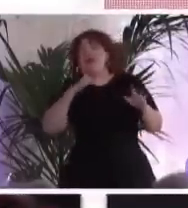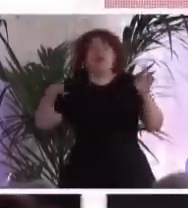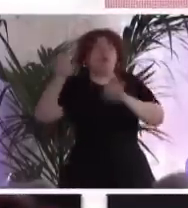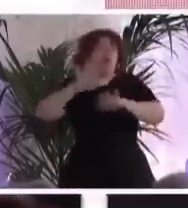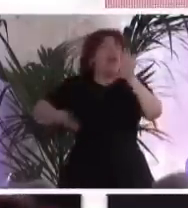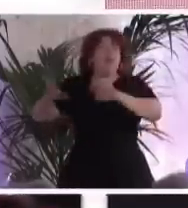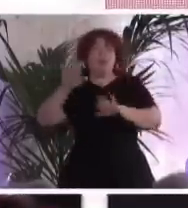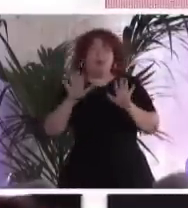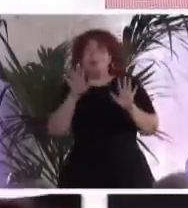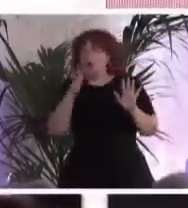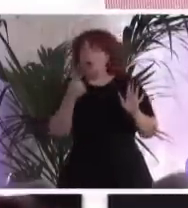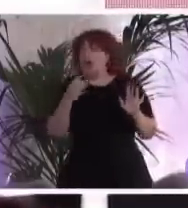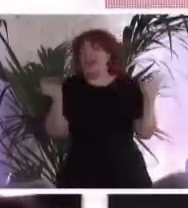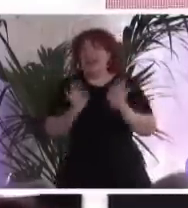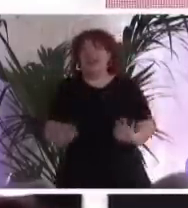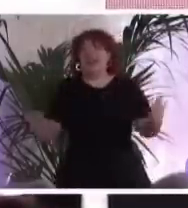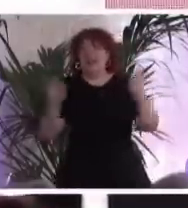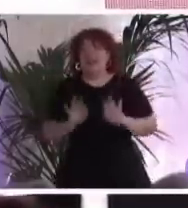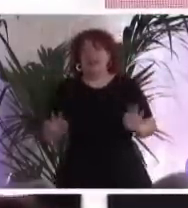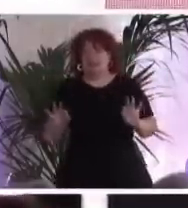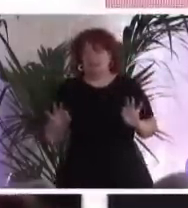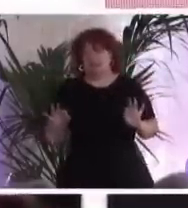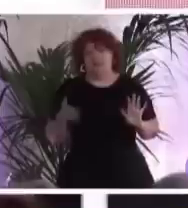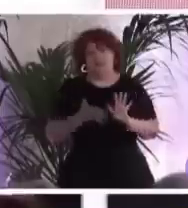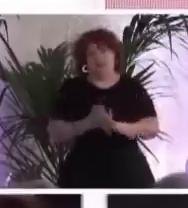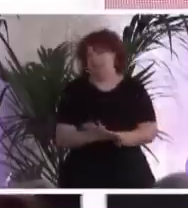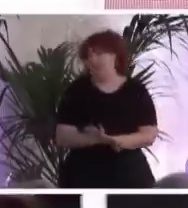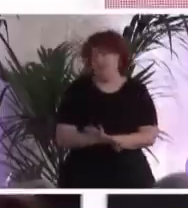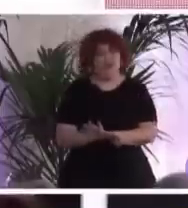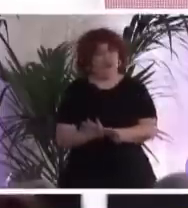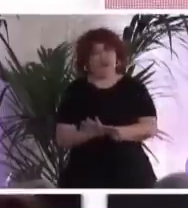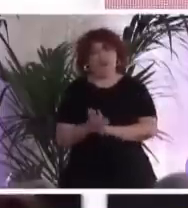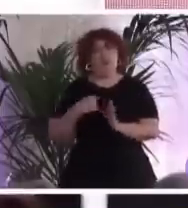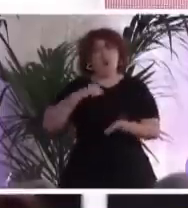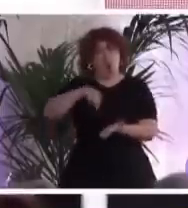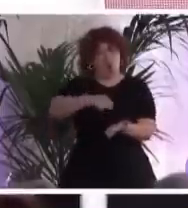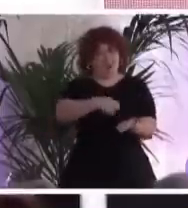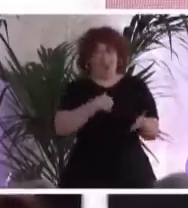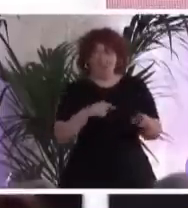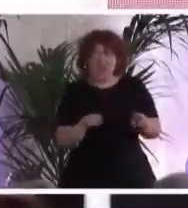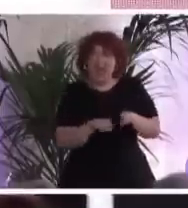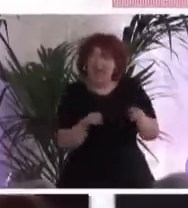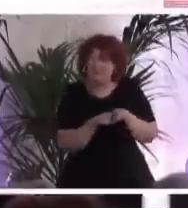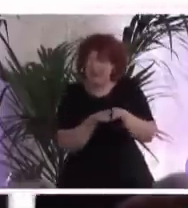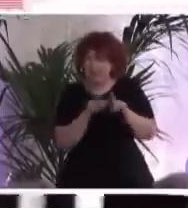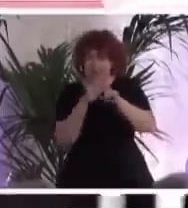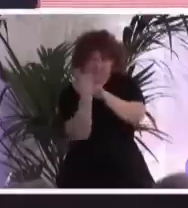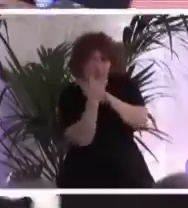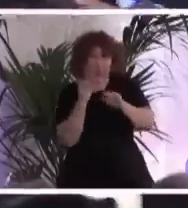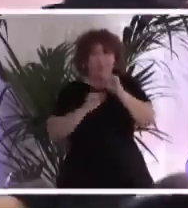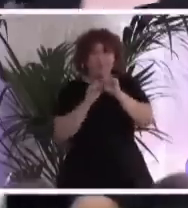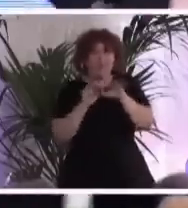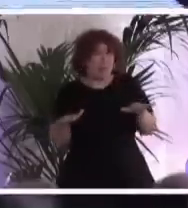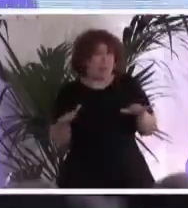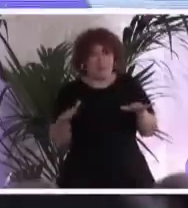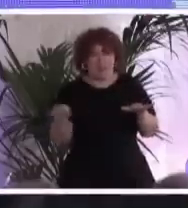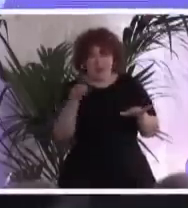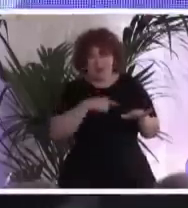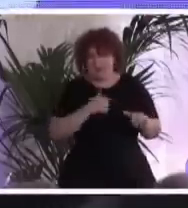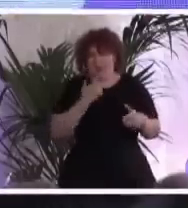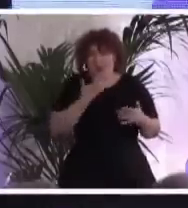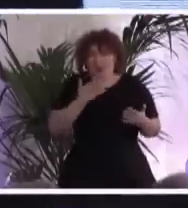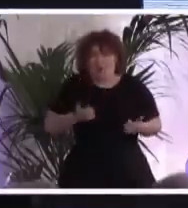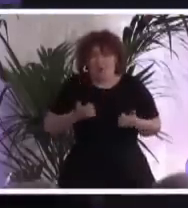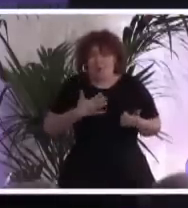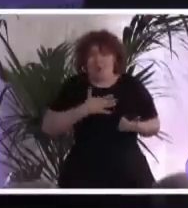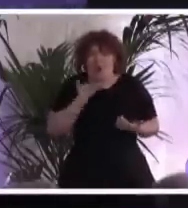vamos es decir ninguna figura política puede aguantar digamos dar contratos a tu propio hermano y más en una situación de pandemia Pues la verdad